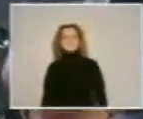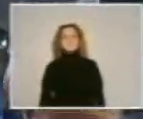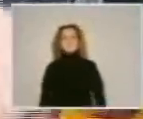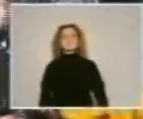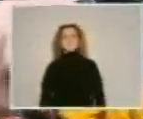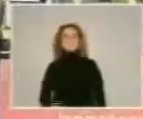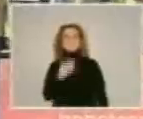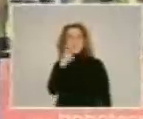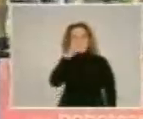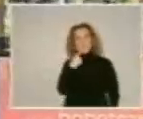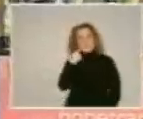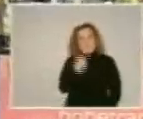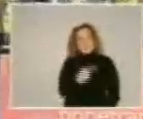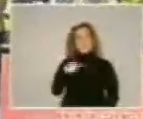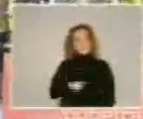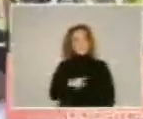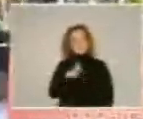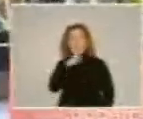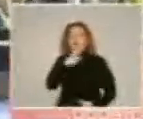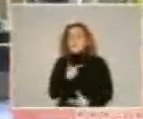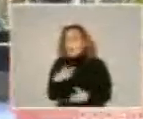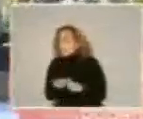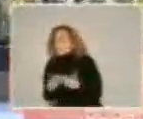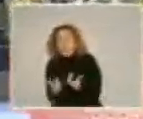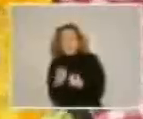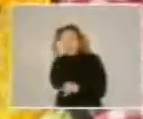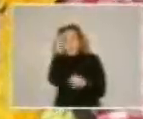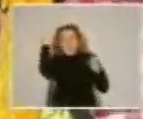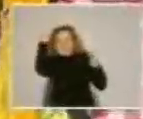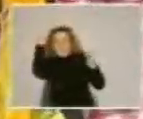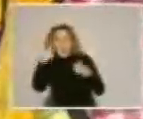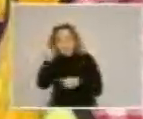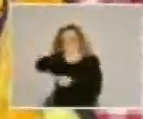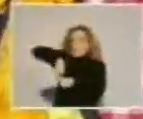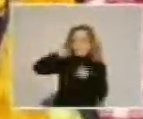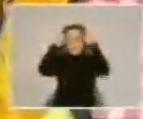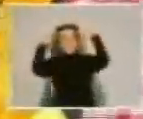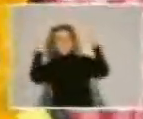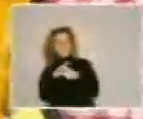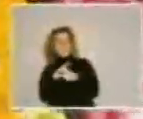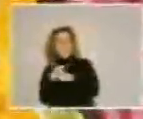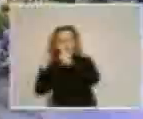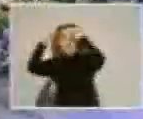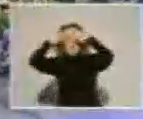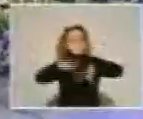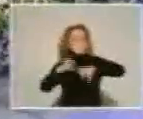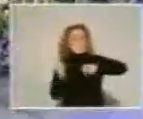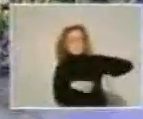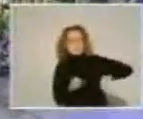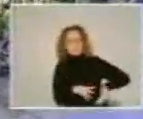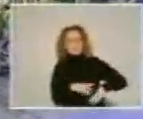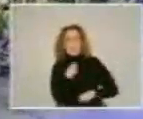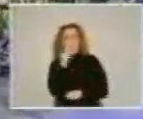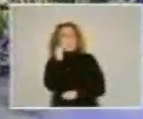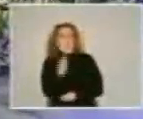dimisión. Diré que el agua en chancha pa' que coño la inventaron. Que nuestra plaza de toros en la ruina abandonaron. Que hay capullos